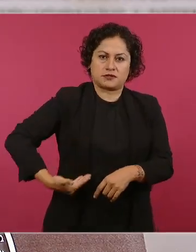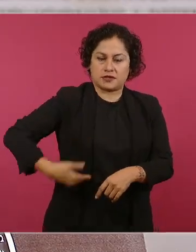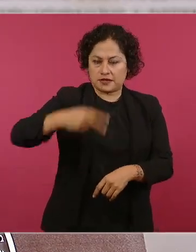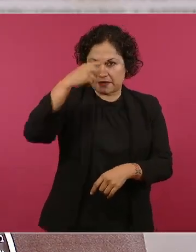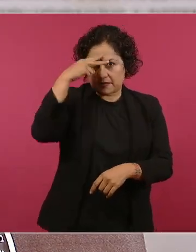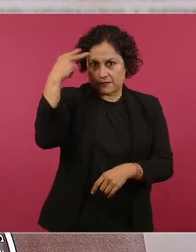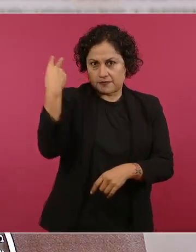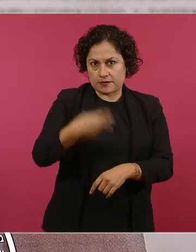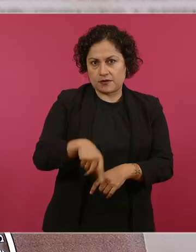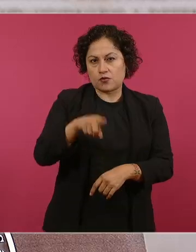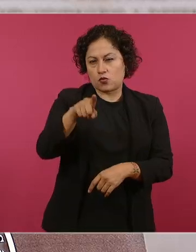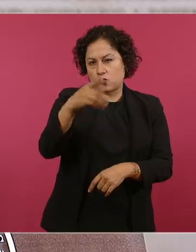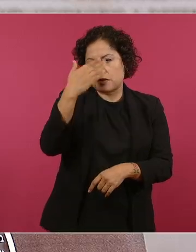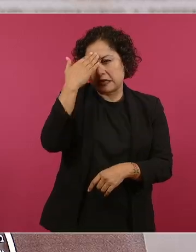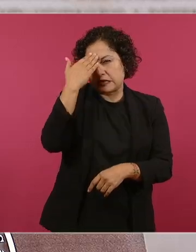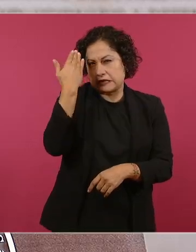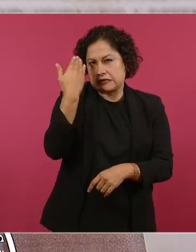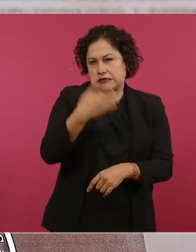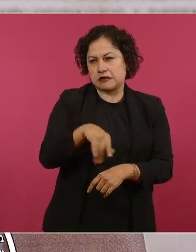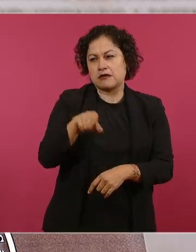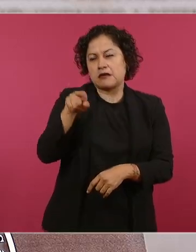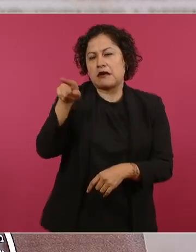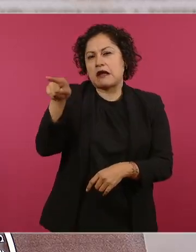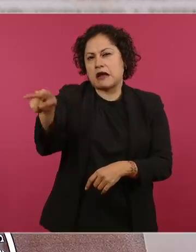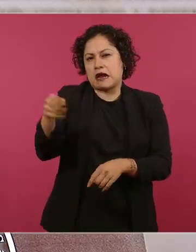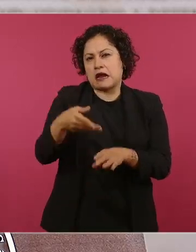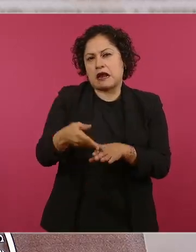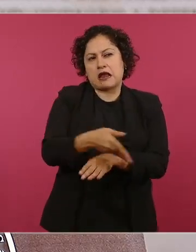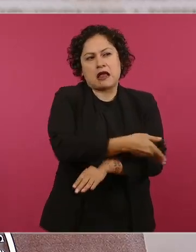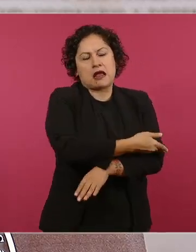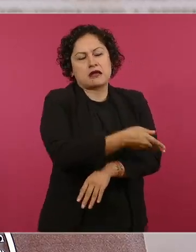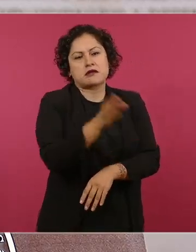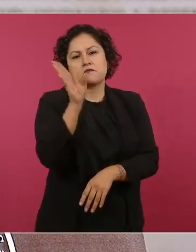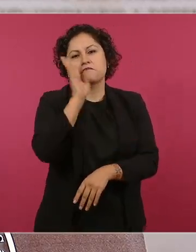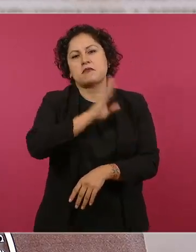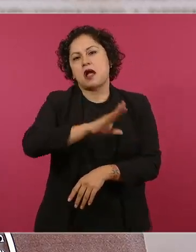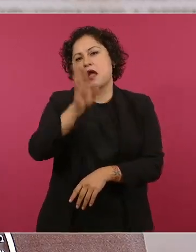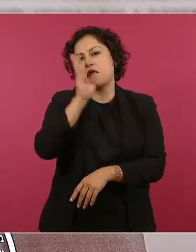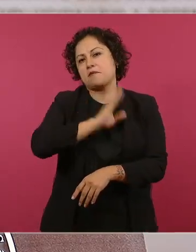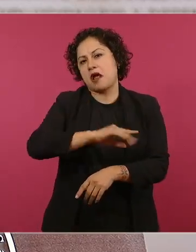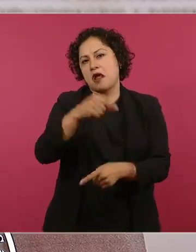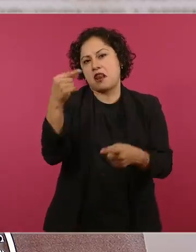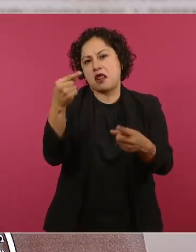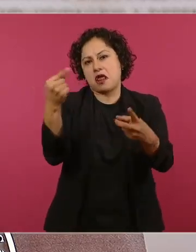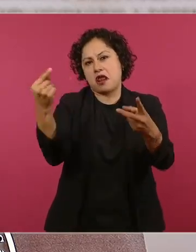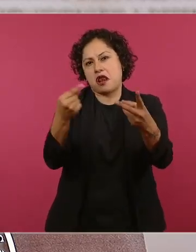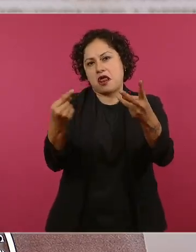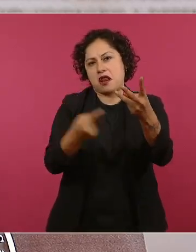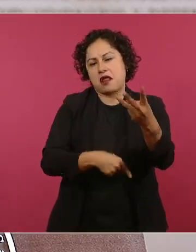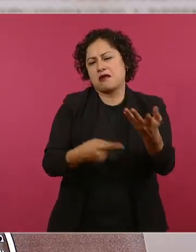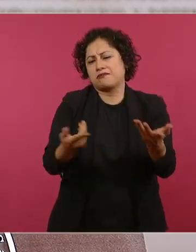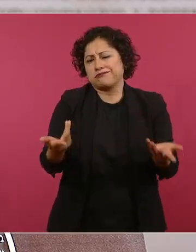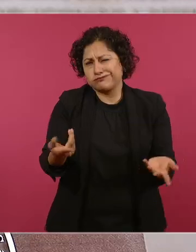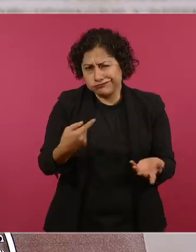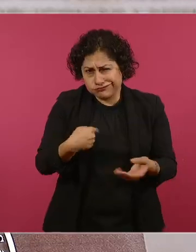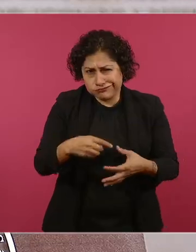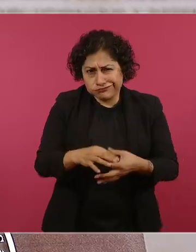decir qué tanto hizo, qué tan mal hizo su gestión en México y lo que estamos